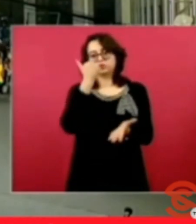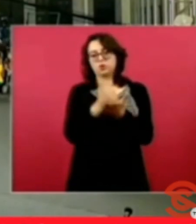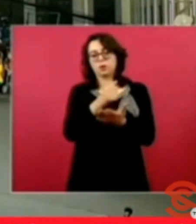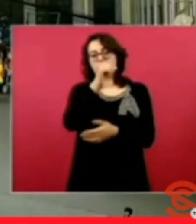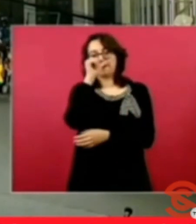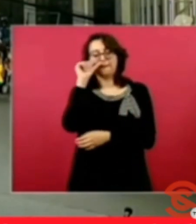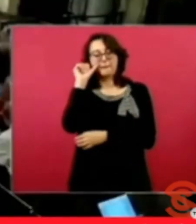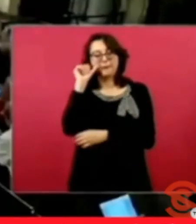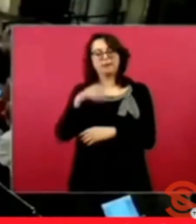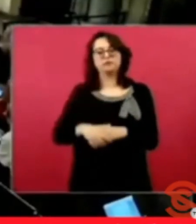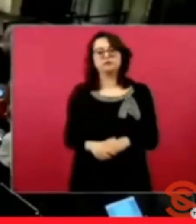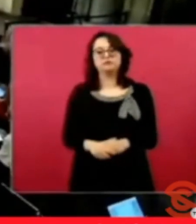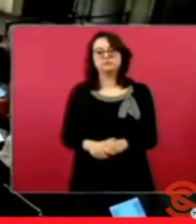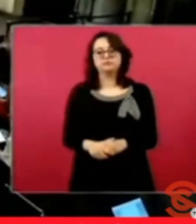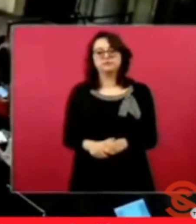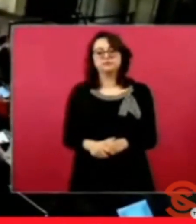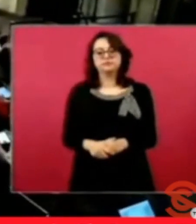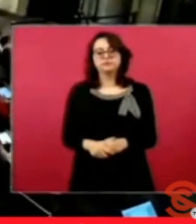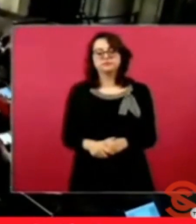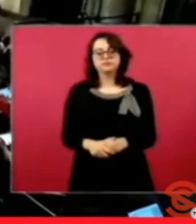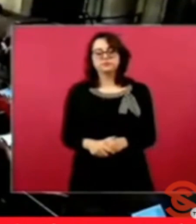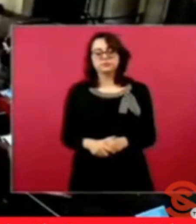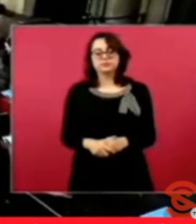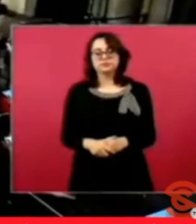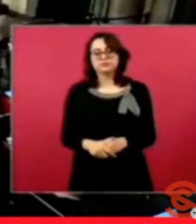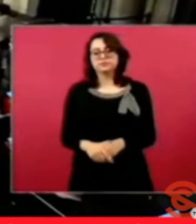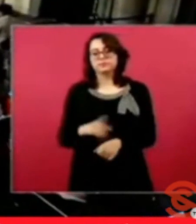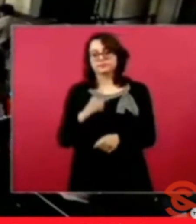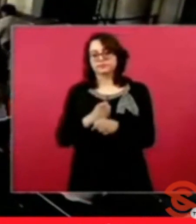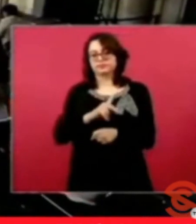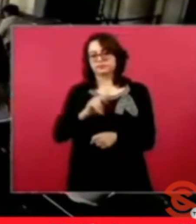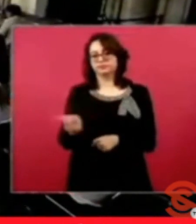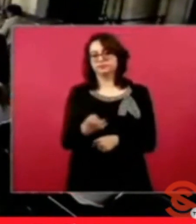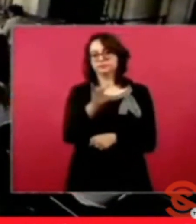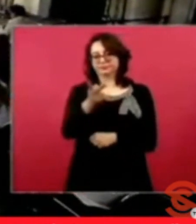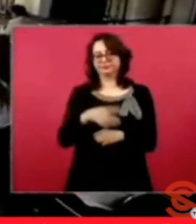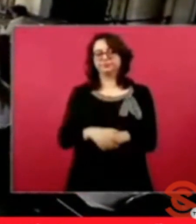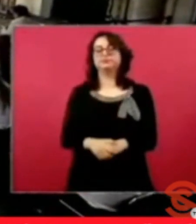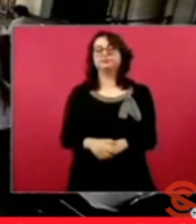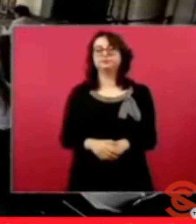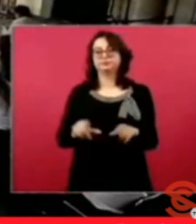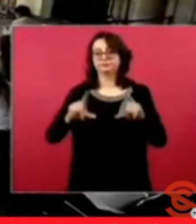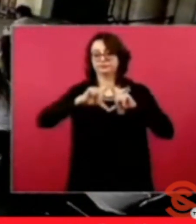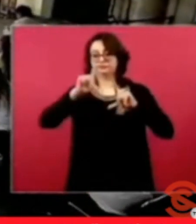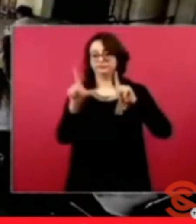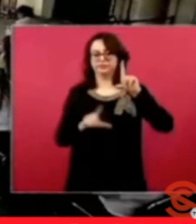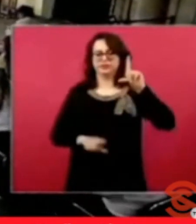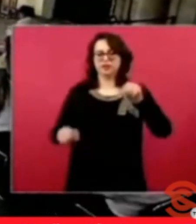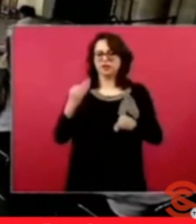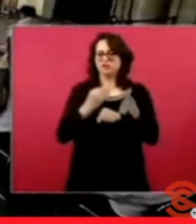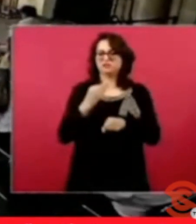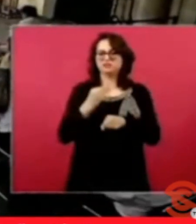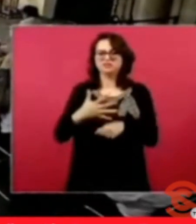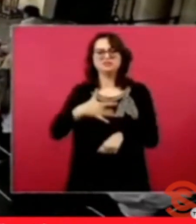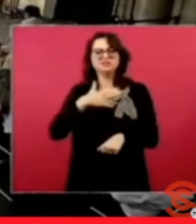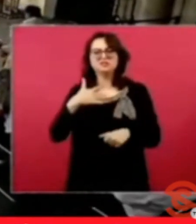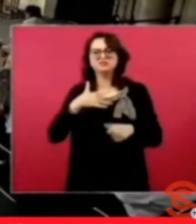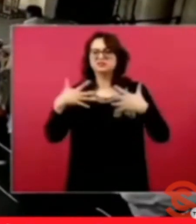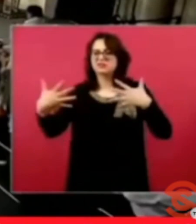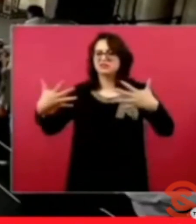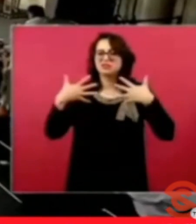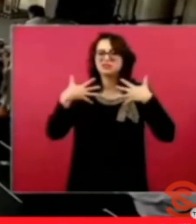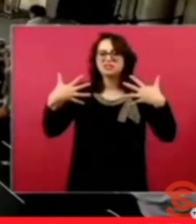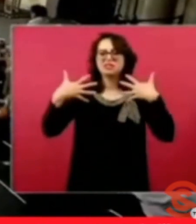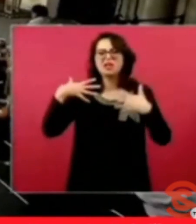pregunta, autoridades han alertado sobre las olas de calor que están amenazando a México. Esto debido a